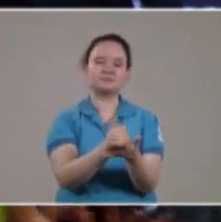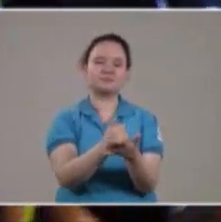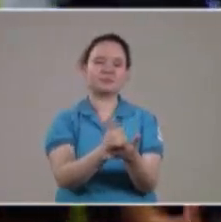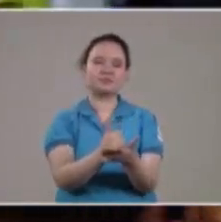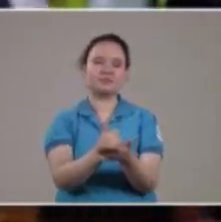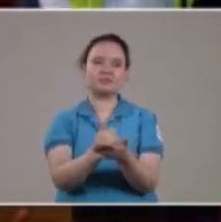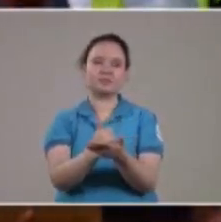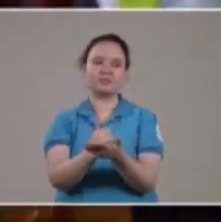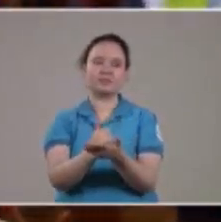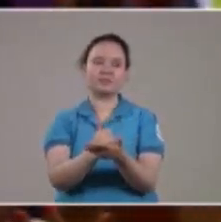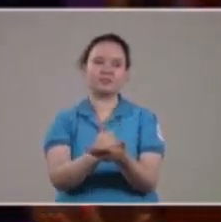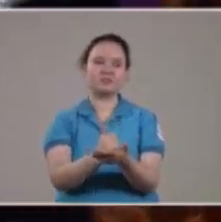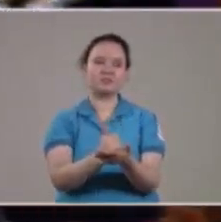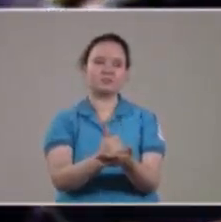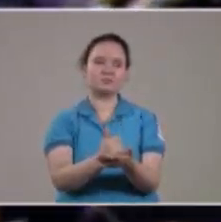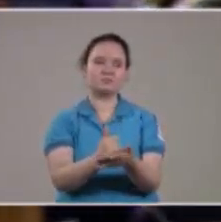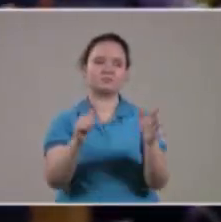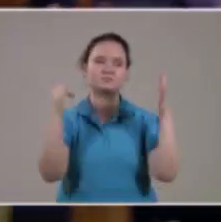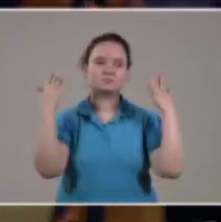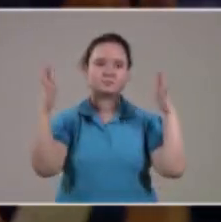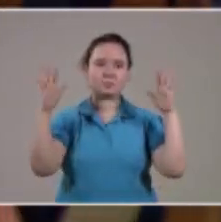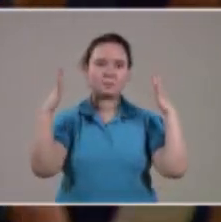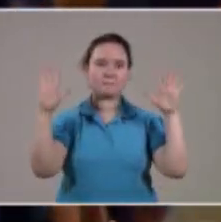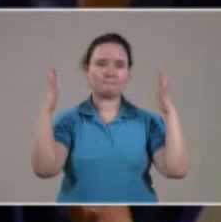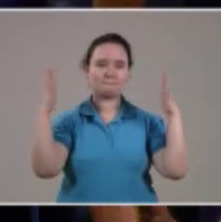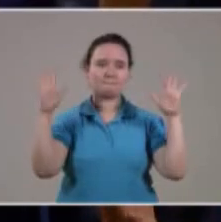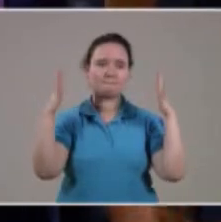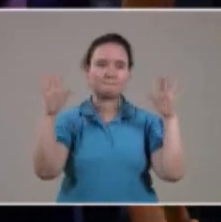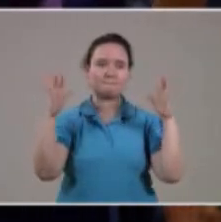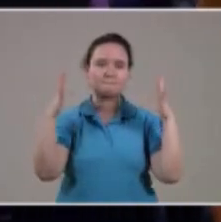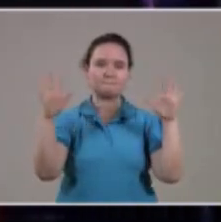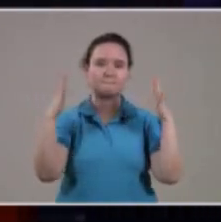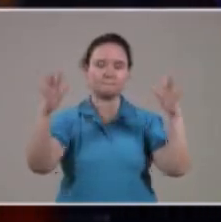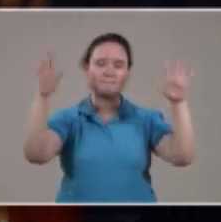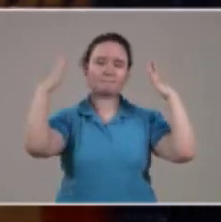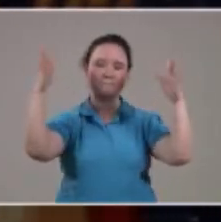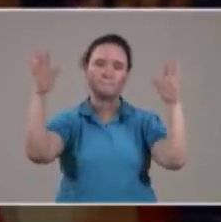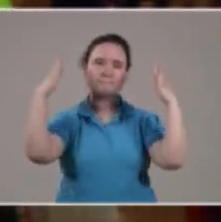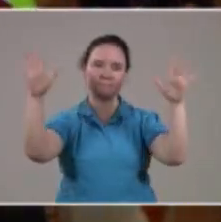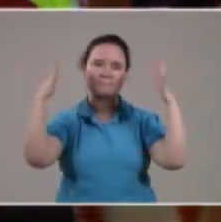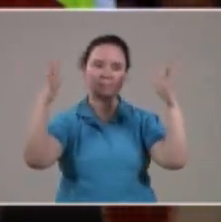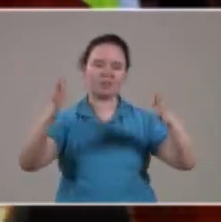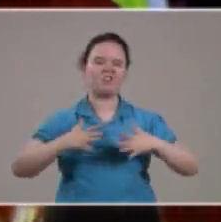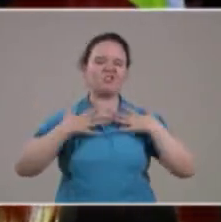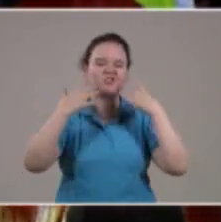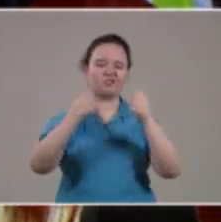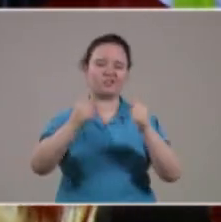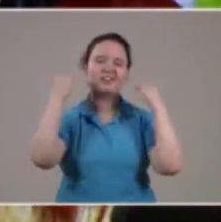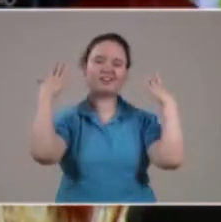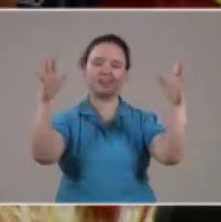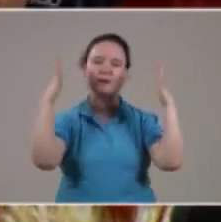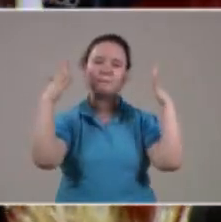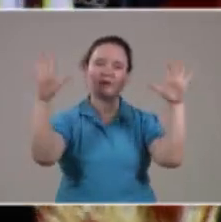Amén. Aleluya. Fuerte tu aplauso al Rey.